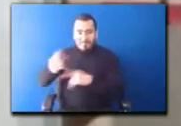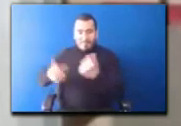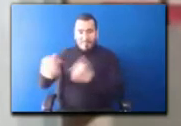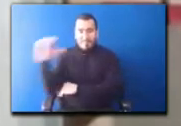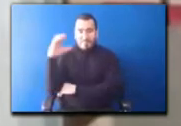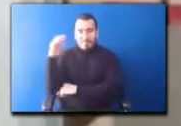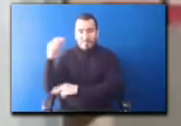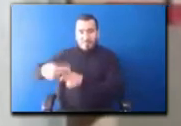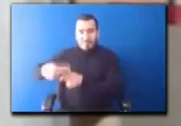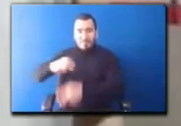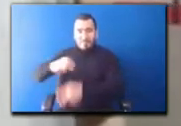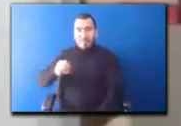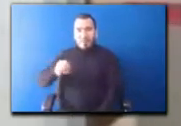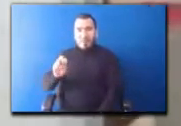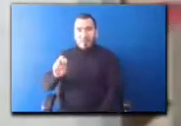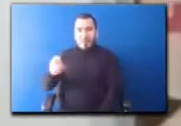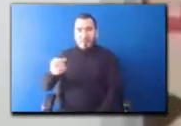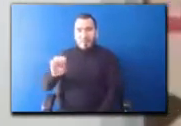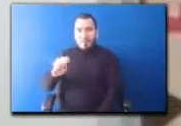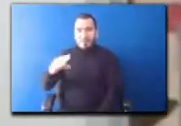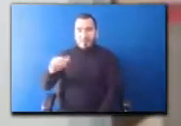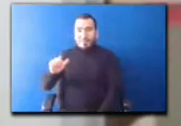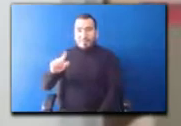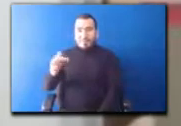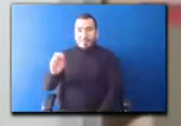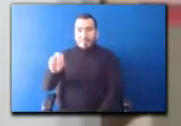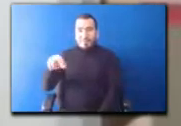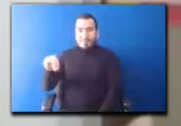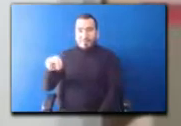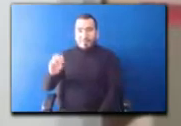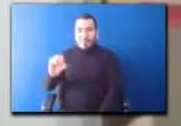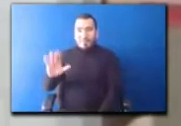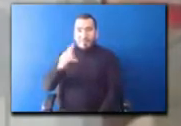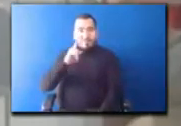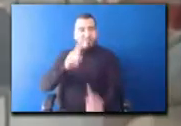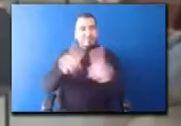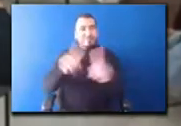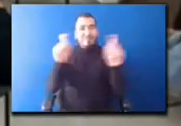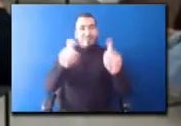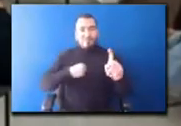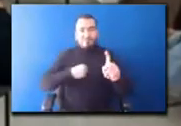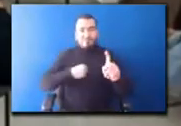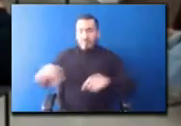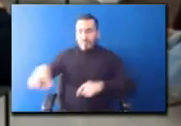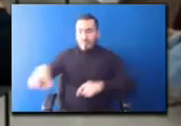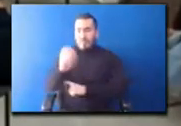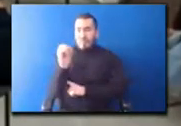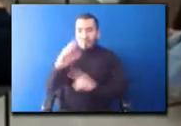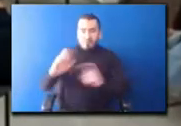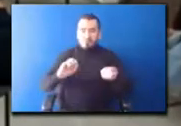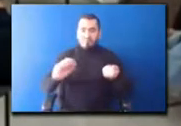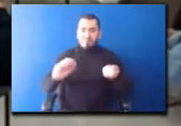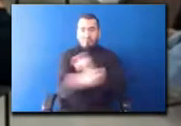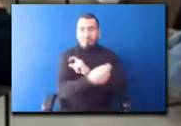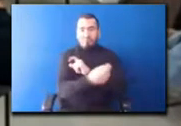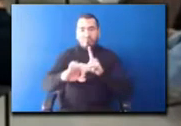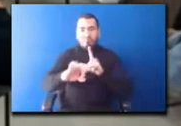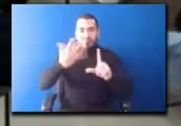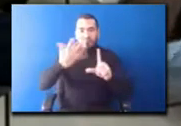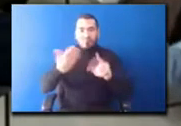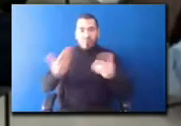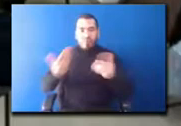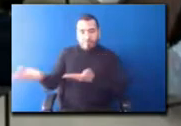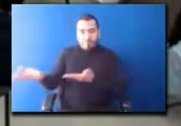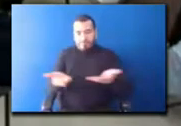Castaño Gutiérrez, quien nos hablará acerca de la transformación digital de la superintendencia financiera. Bienvenido, superintendente. Muchas